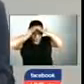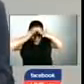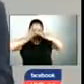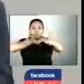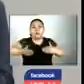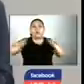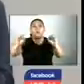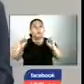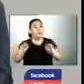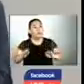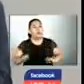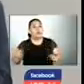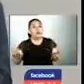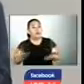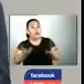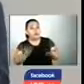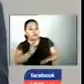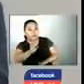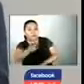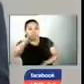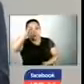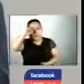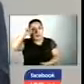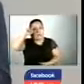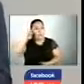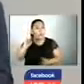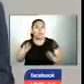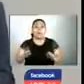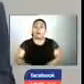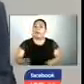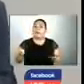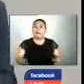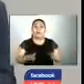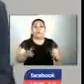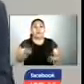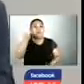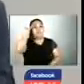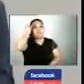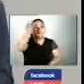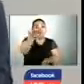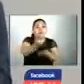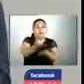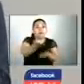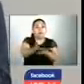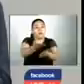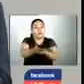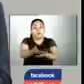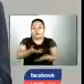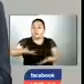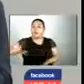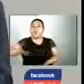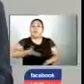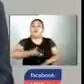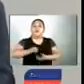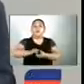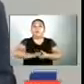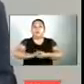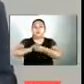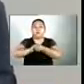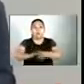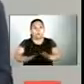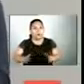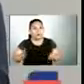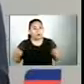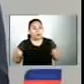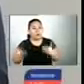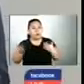para poder hacer su parte para que se faciliten este tipo de iniciativas y juntos todos los salvadoreños podamos hacerle